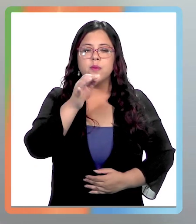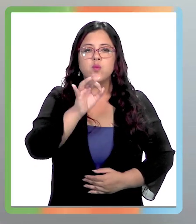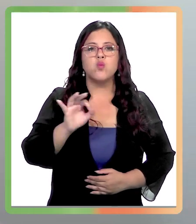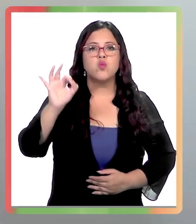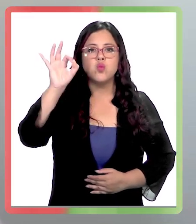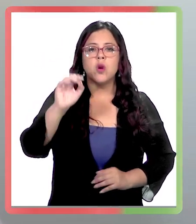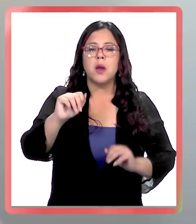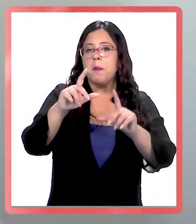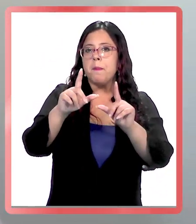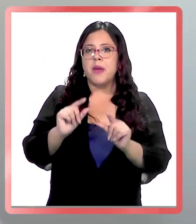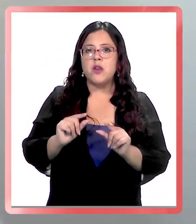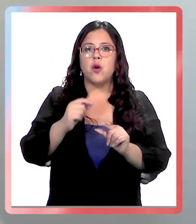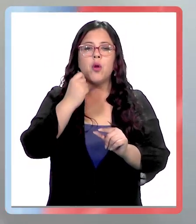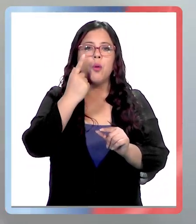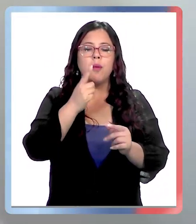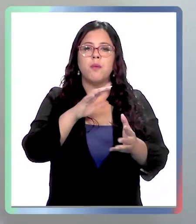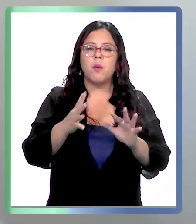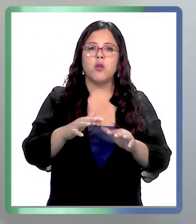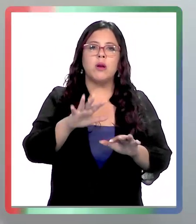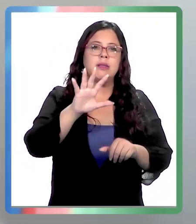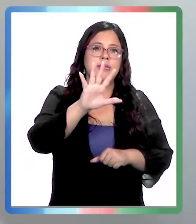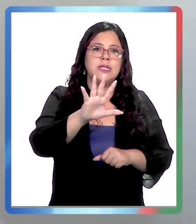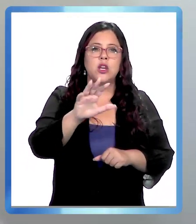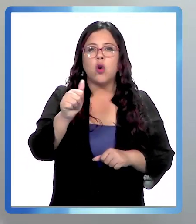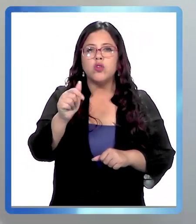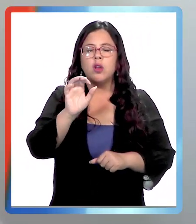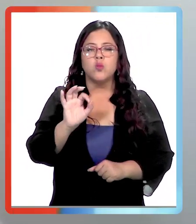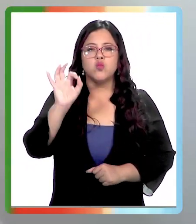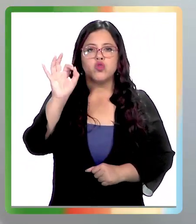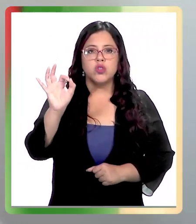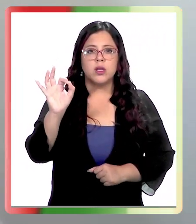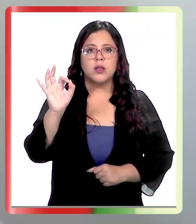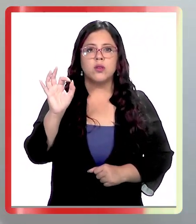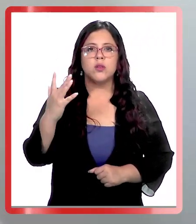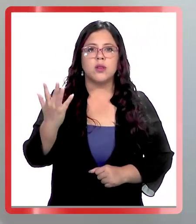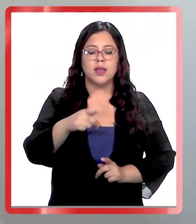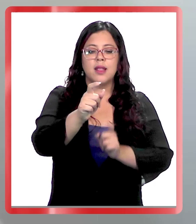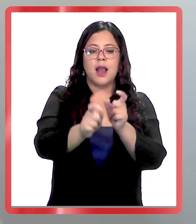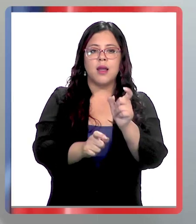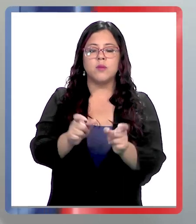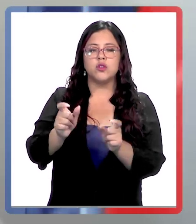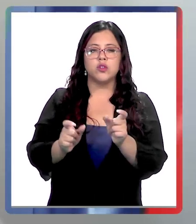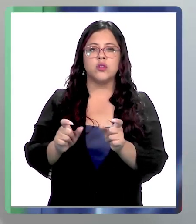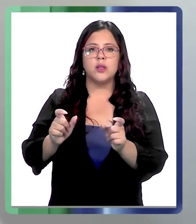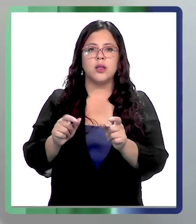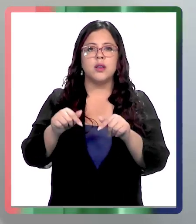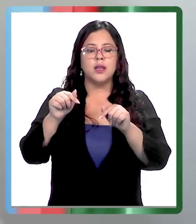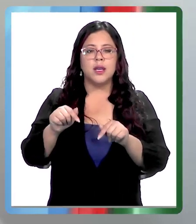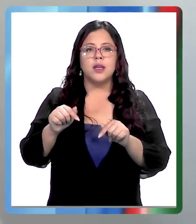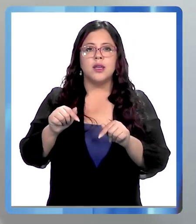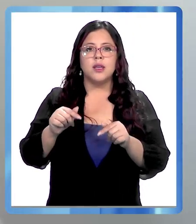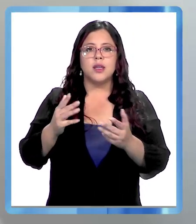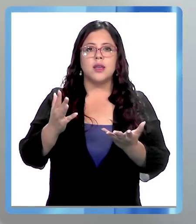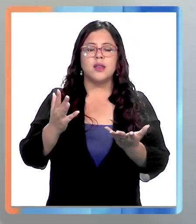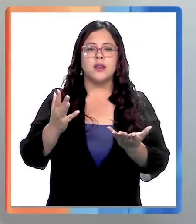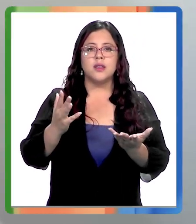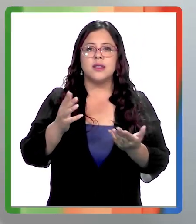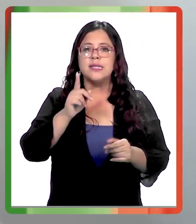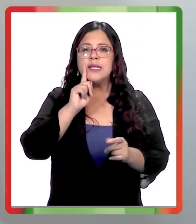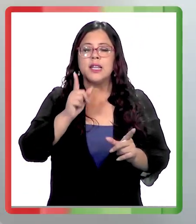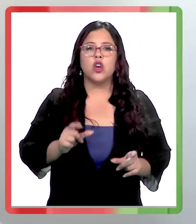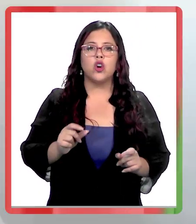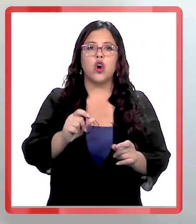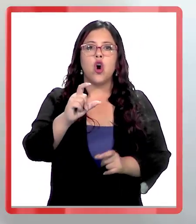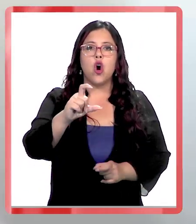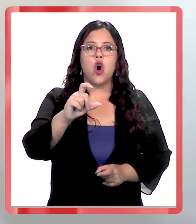particulares que también aumentan el riesgo, como son las enfermedades inflamatorias intestinales, tanto la colitis ulcerosa como la enfermedad de Crohn,